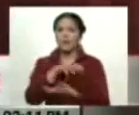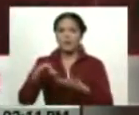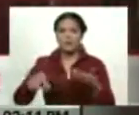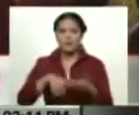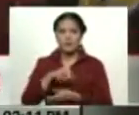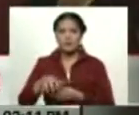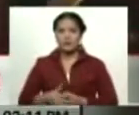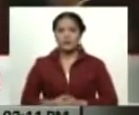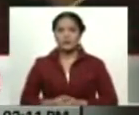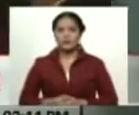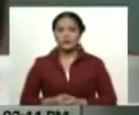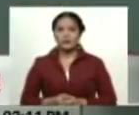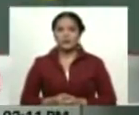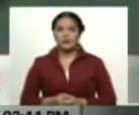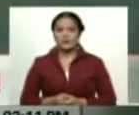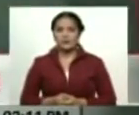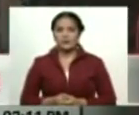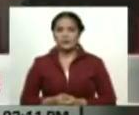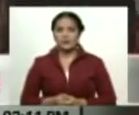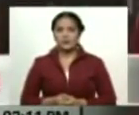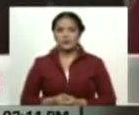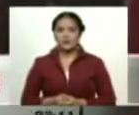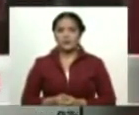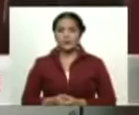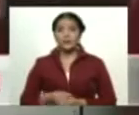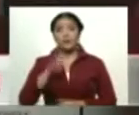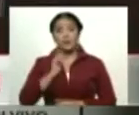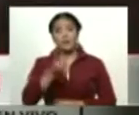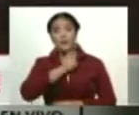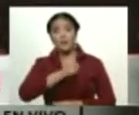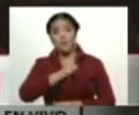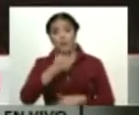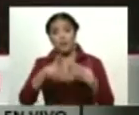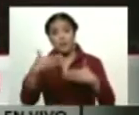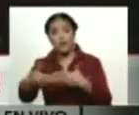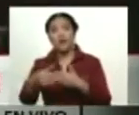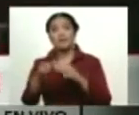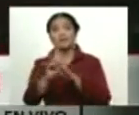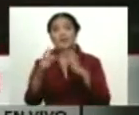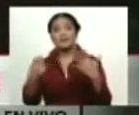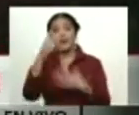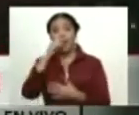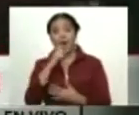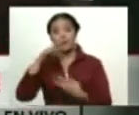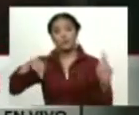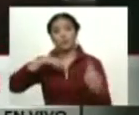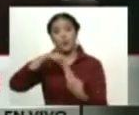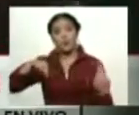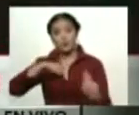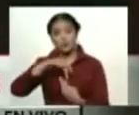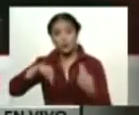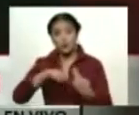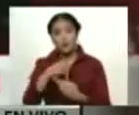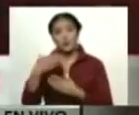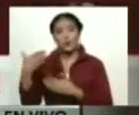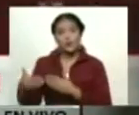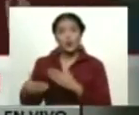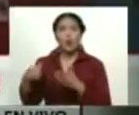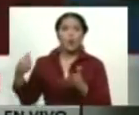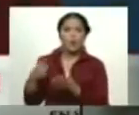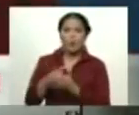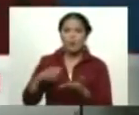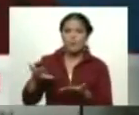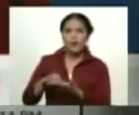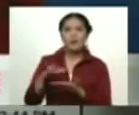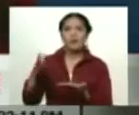que se ha tenido que afrontar en estos últimos 16 años del proceso revolucionario y que ha llevado desde golpes de Estado